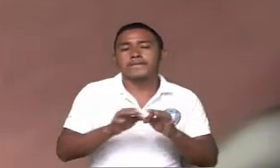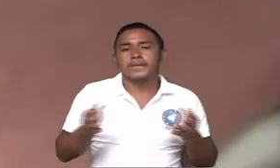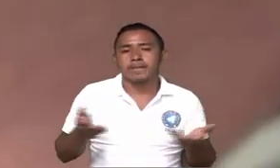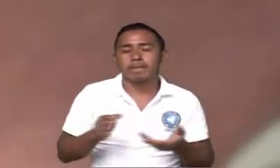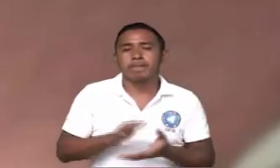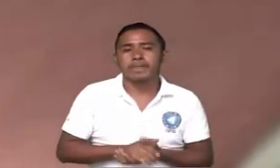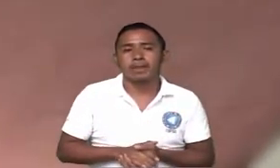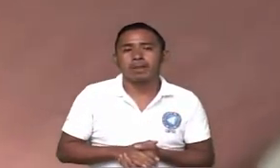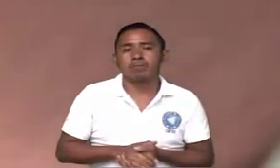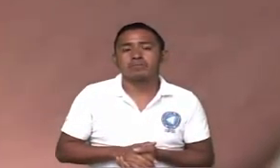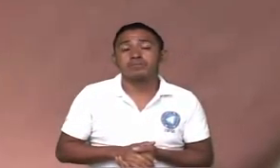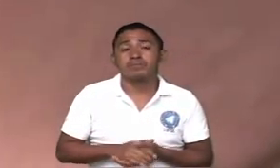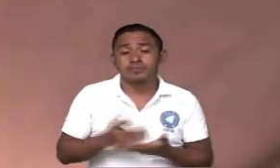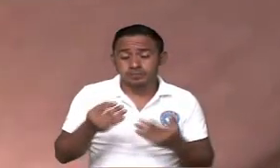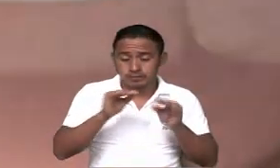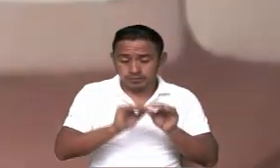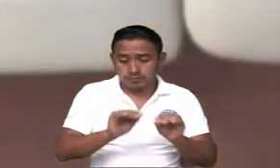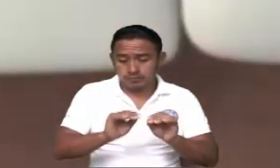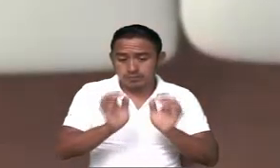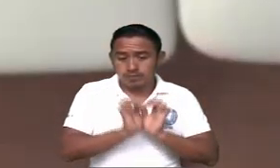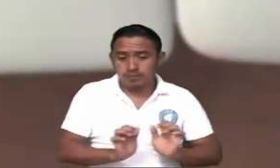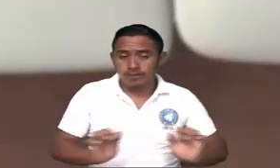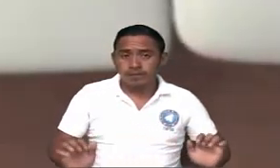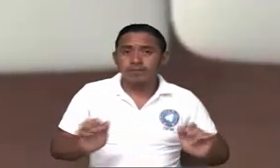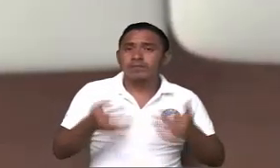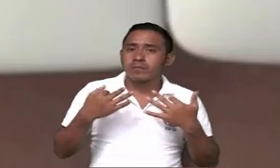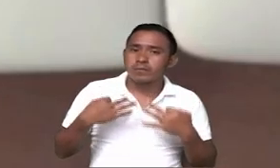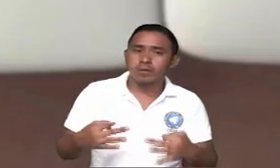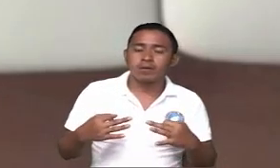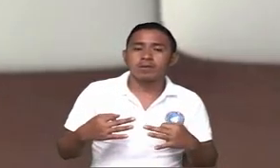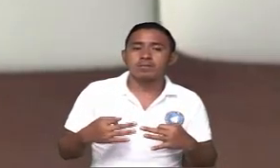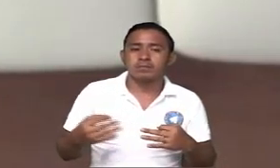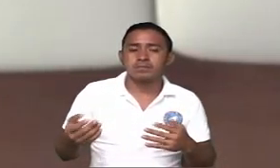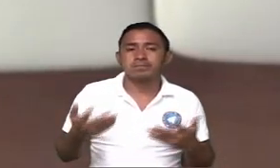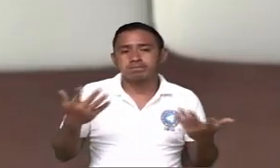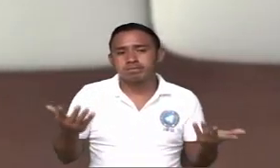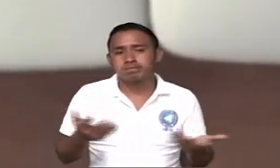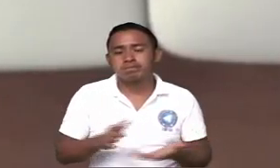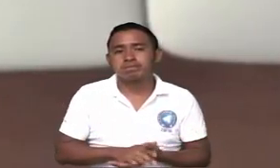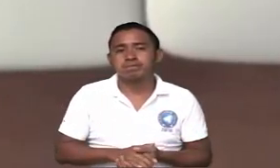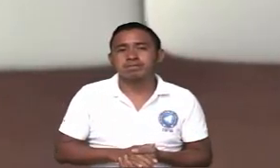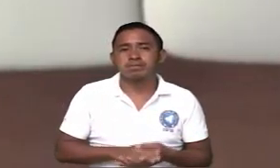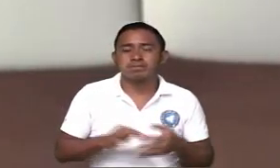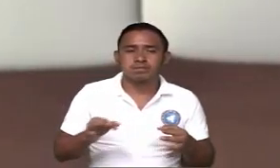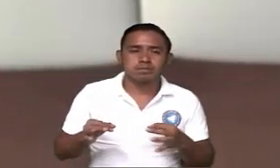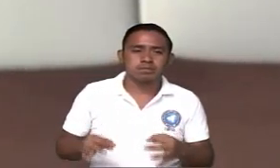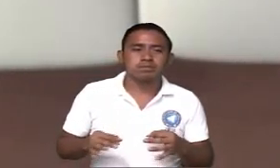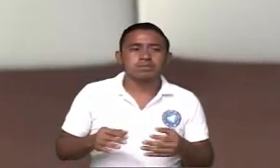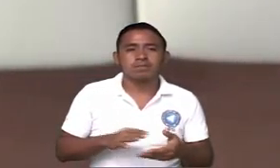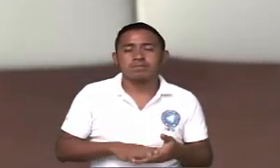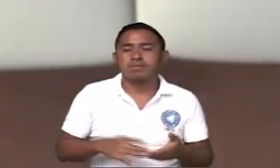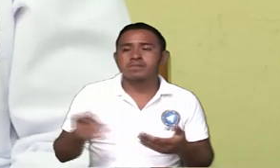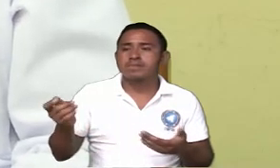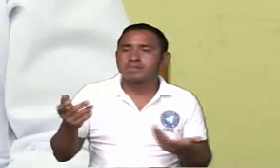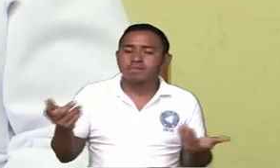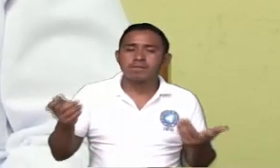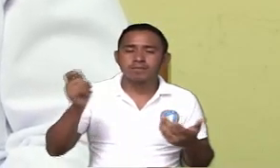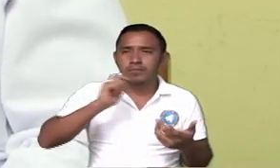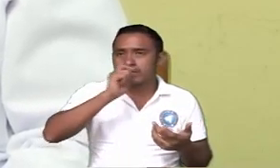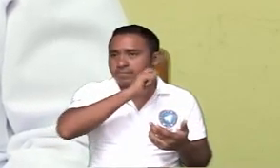le enseñemos a nuestros niños cómo es el correcto cepillado dental, el correcto cepillado de la lengua, para evitar que